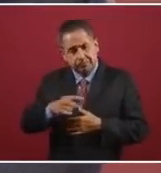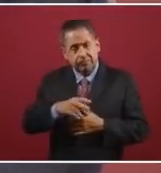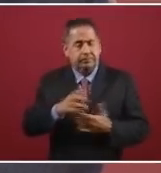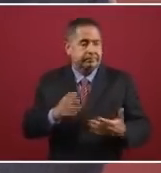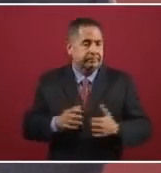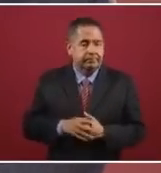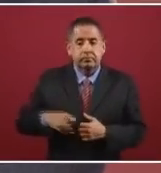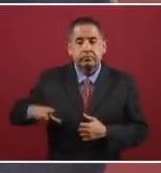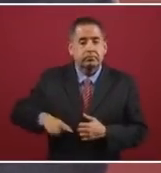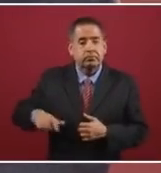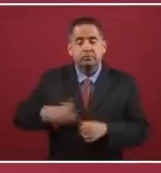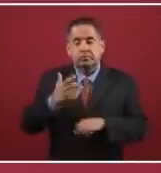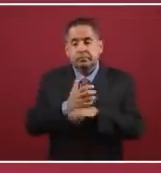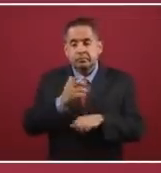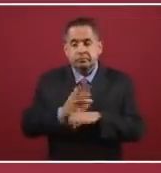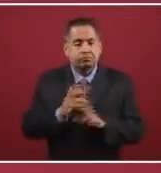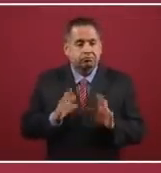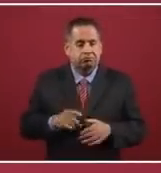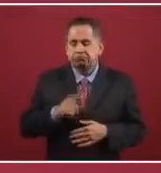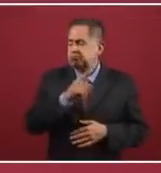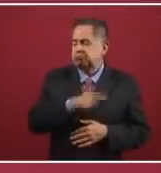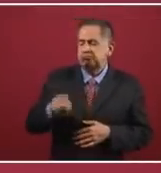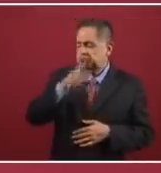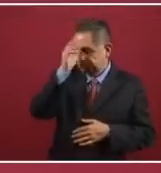Entonces el gobierno estadounidense desconoce